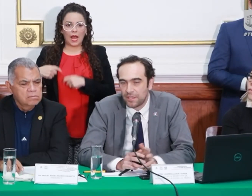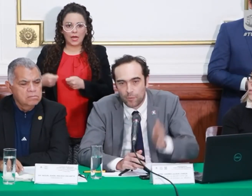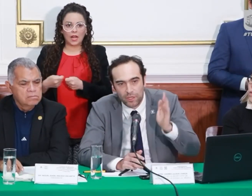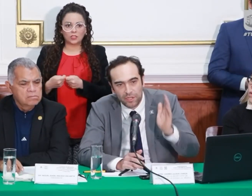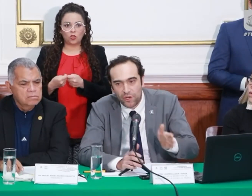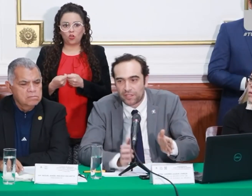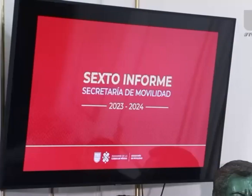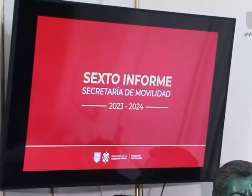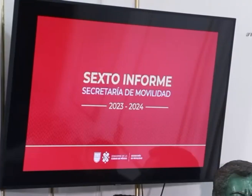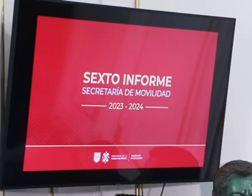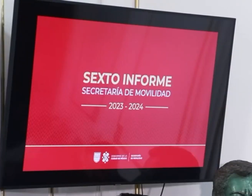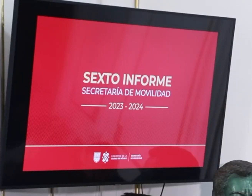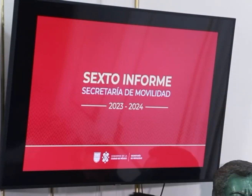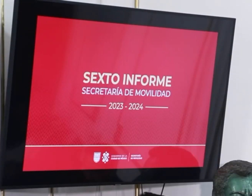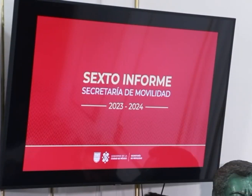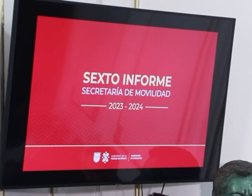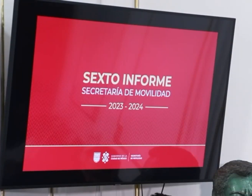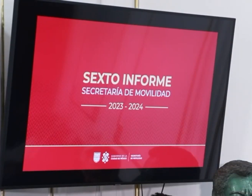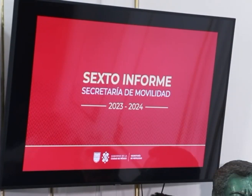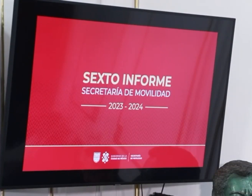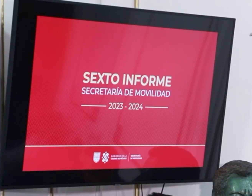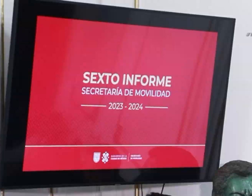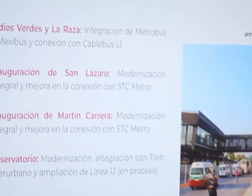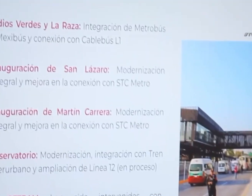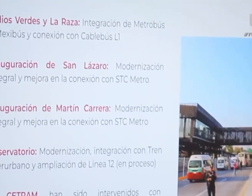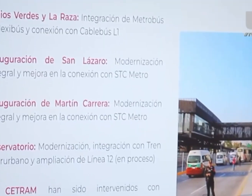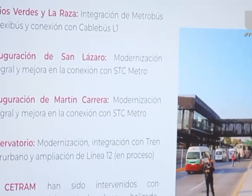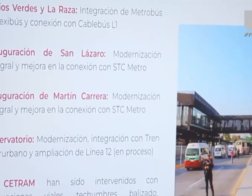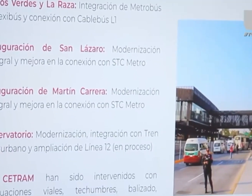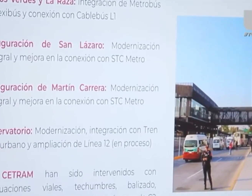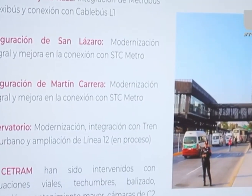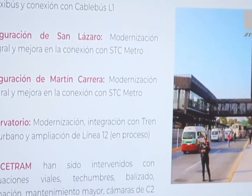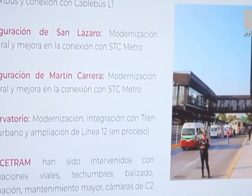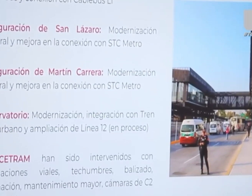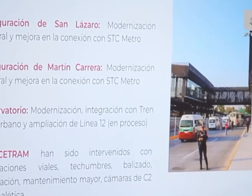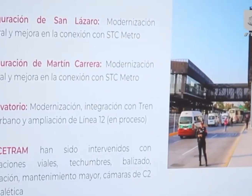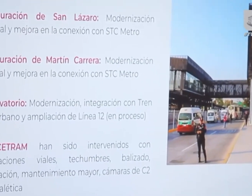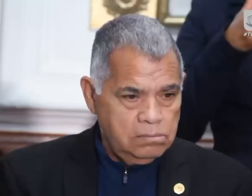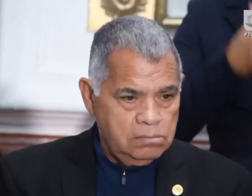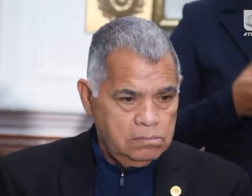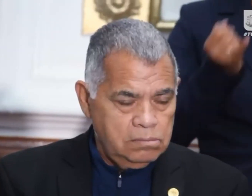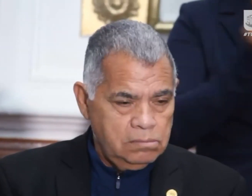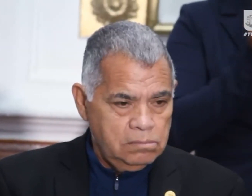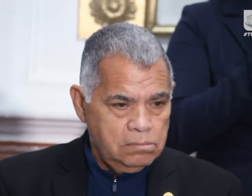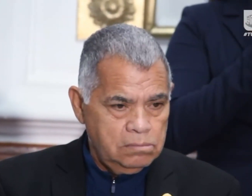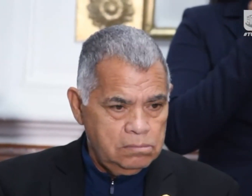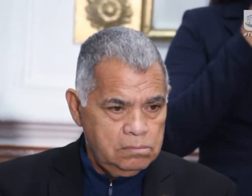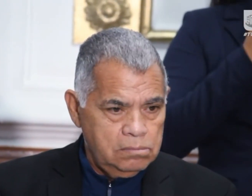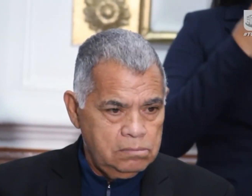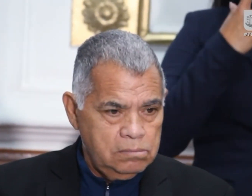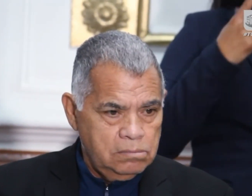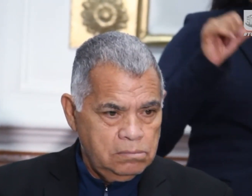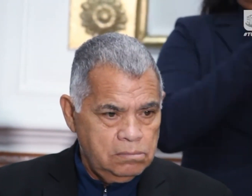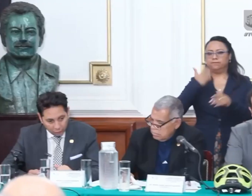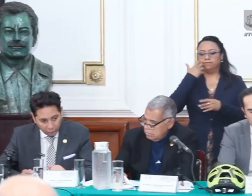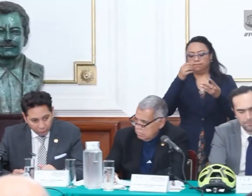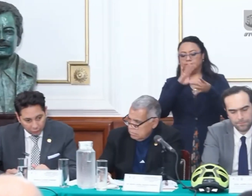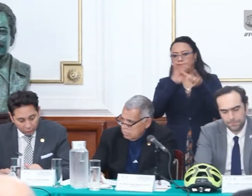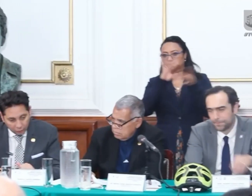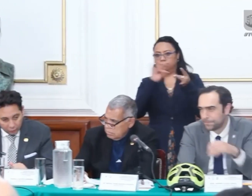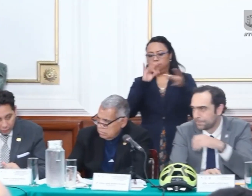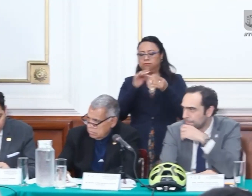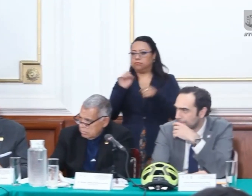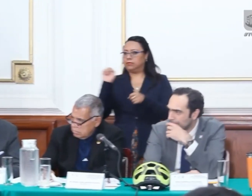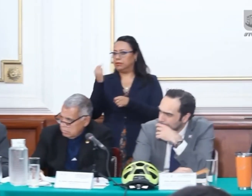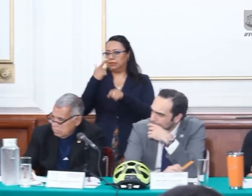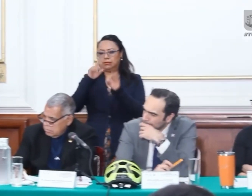Sustentable y Seguridad Vial del Congreso de la Ciudad de México. Como parte de la glosa del sexto informe de gobierno de Martí Batres,